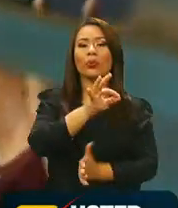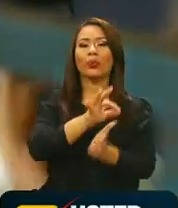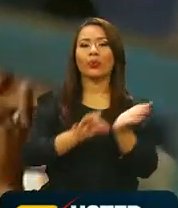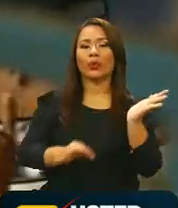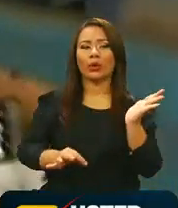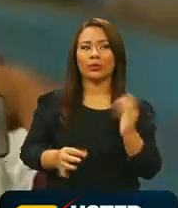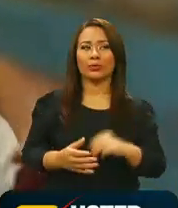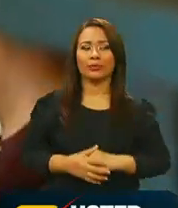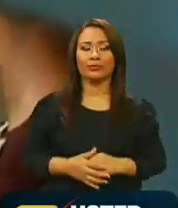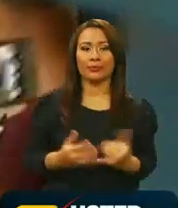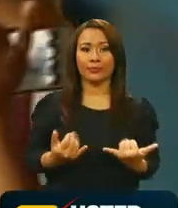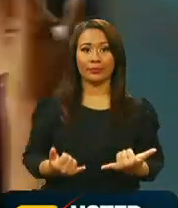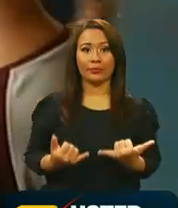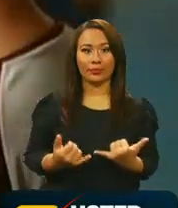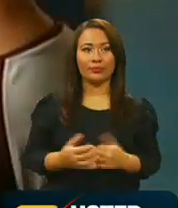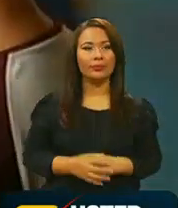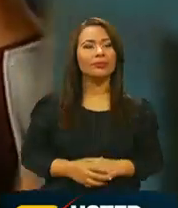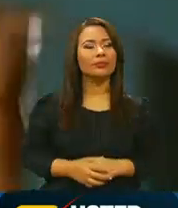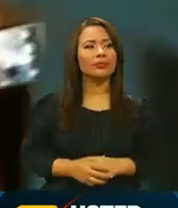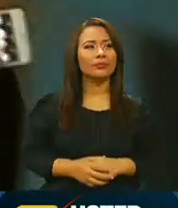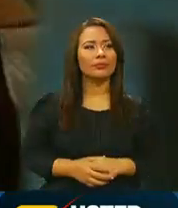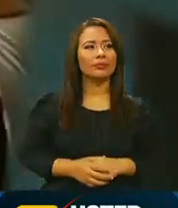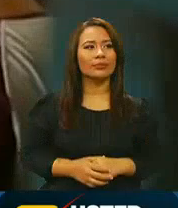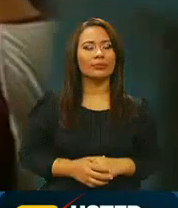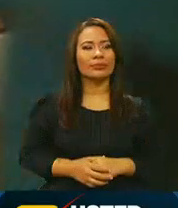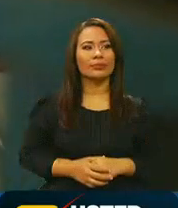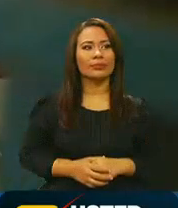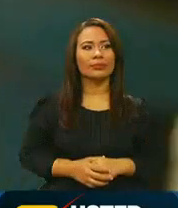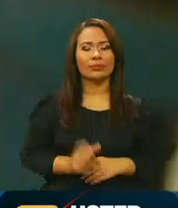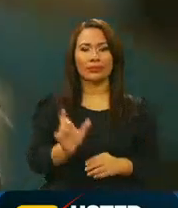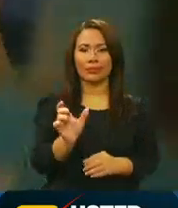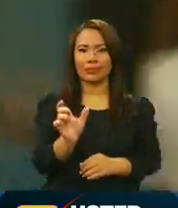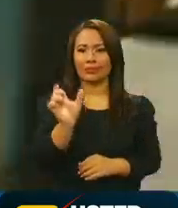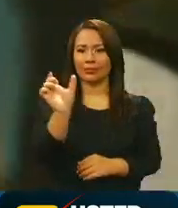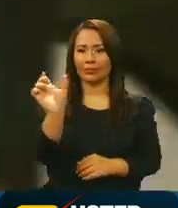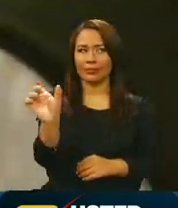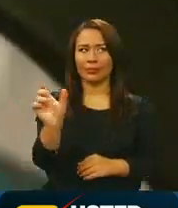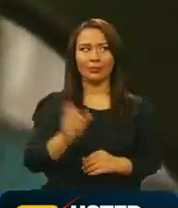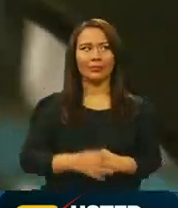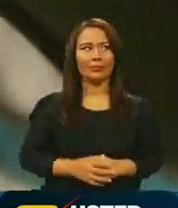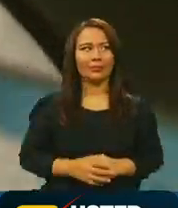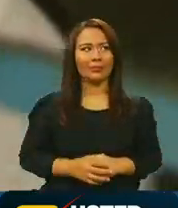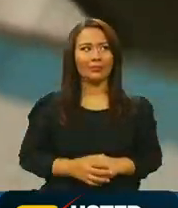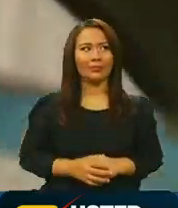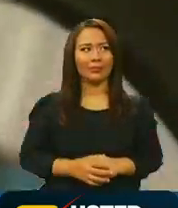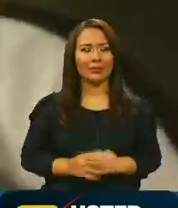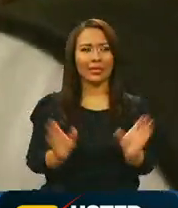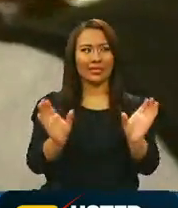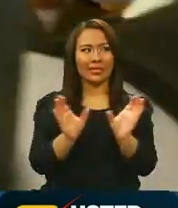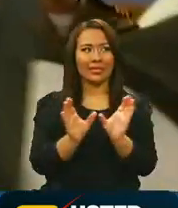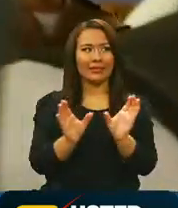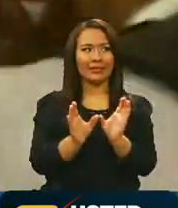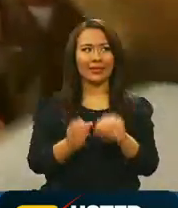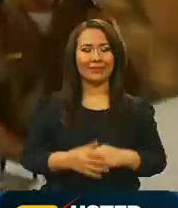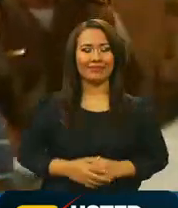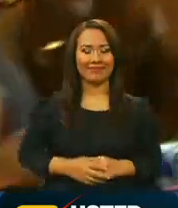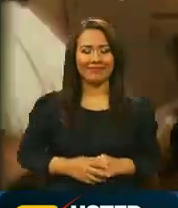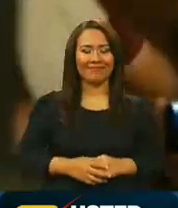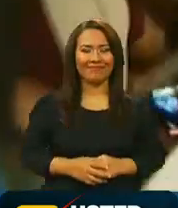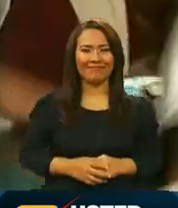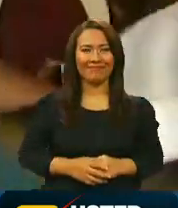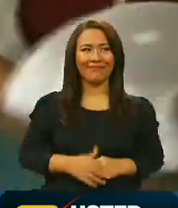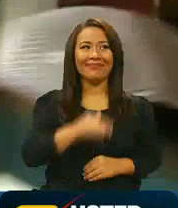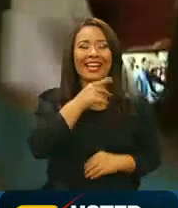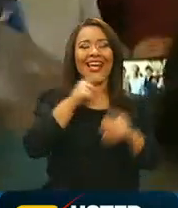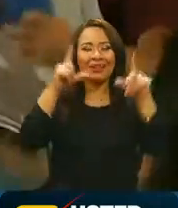en las urnas. En este momento le van a entregar el certificado de votación, justamente ya